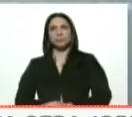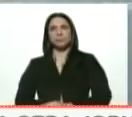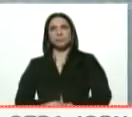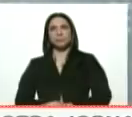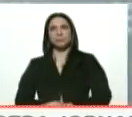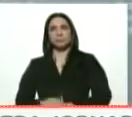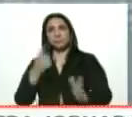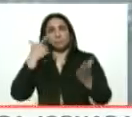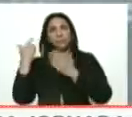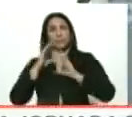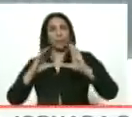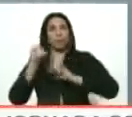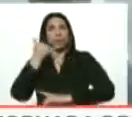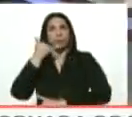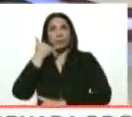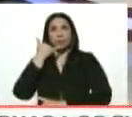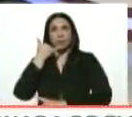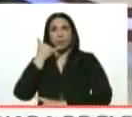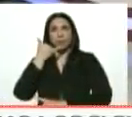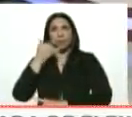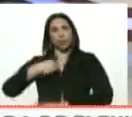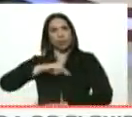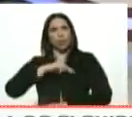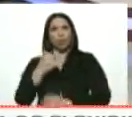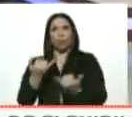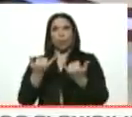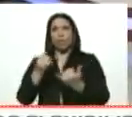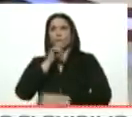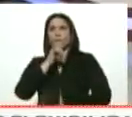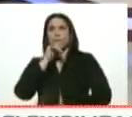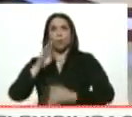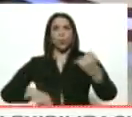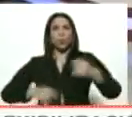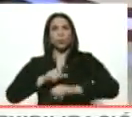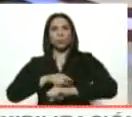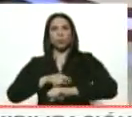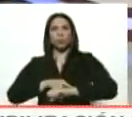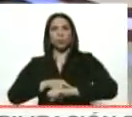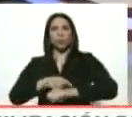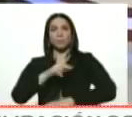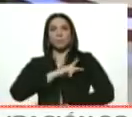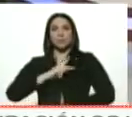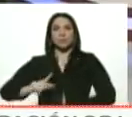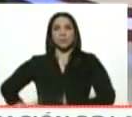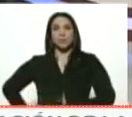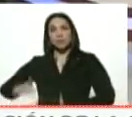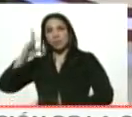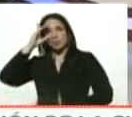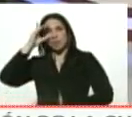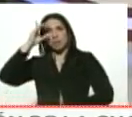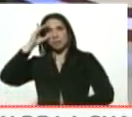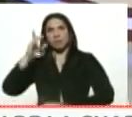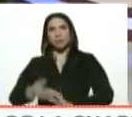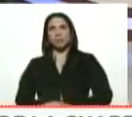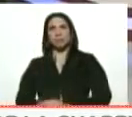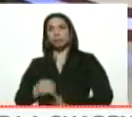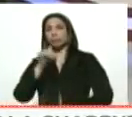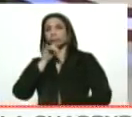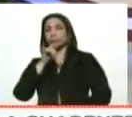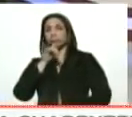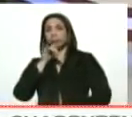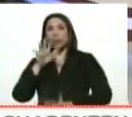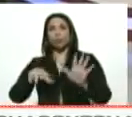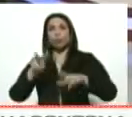Fue la conversación telefónica que sostuvimos a esta hora con información de último minuto con la vicepresidenta Delcy Rodríguez Gómez. Reportados